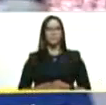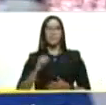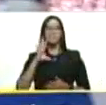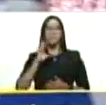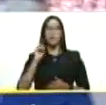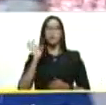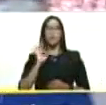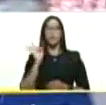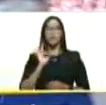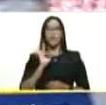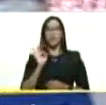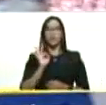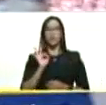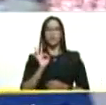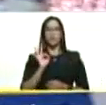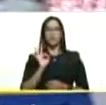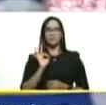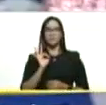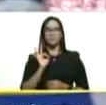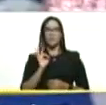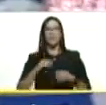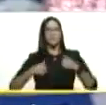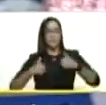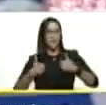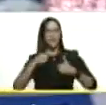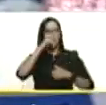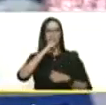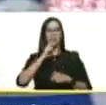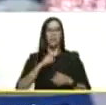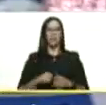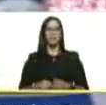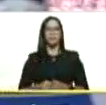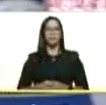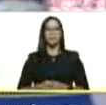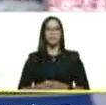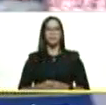50% sería bien para este año.